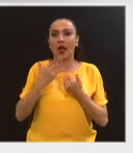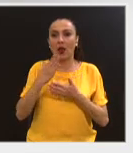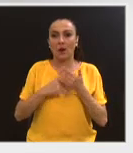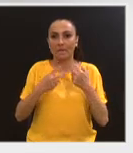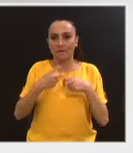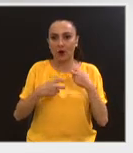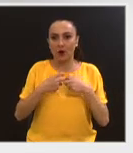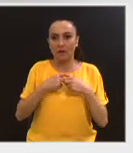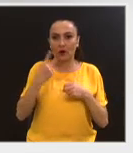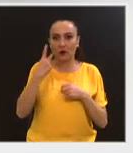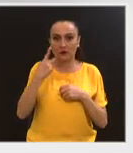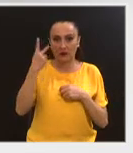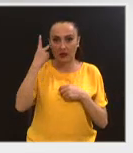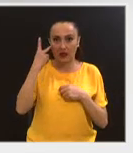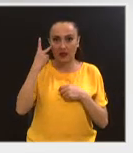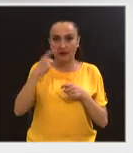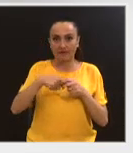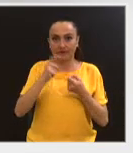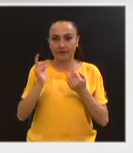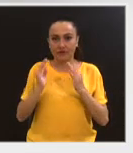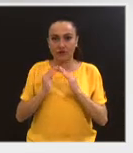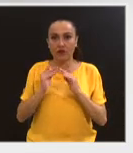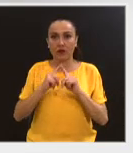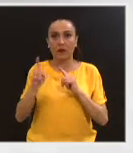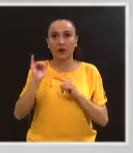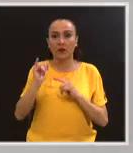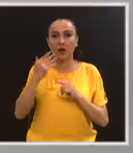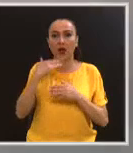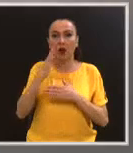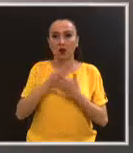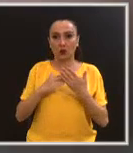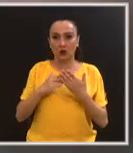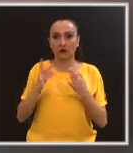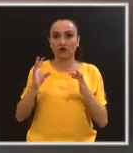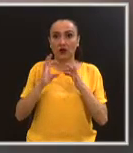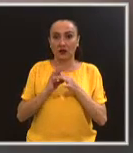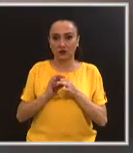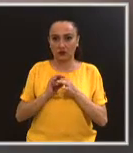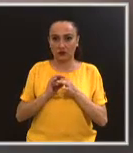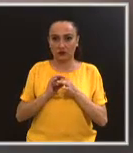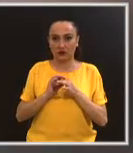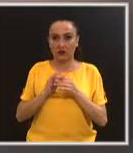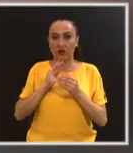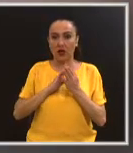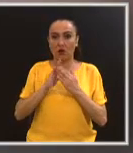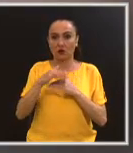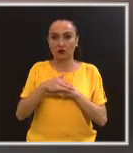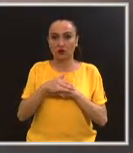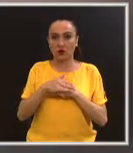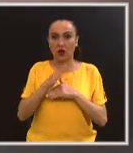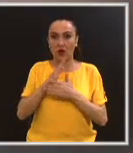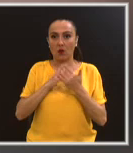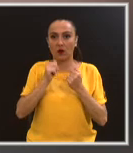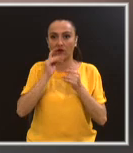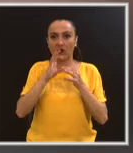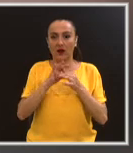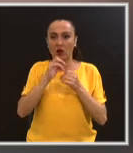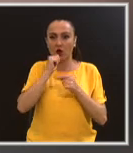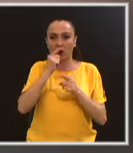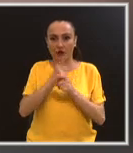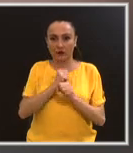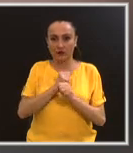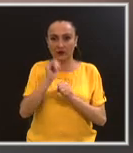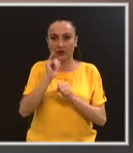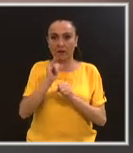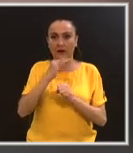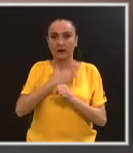problema con sus padres y abandonan su hogar pero también hay algunas relaciones también de abuso también hay algunas relaciones impropias y